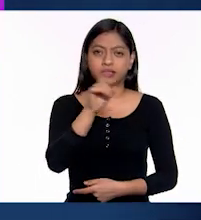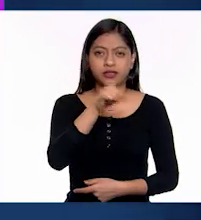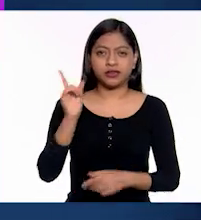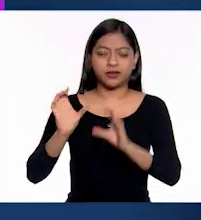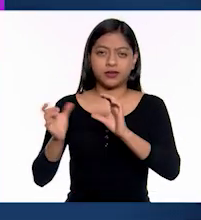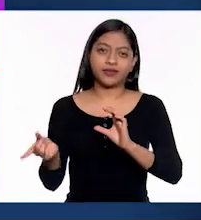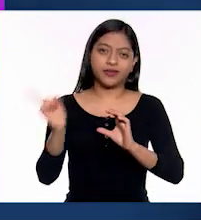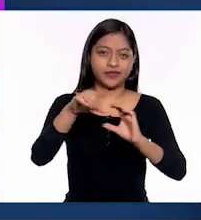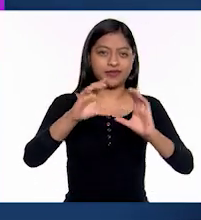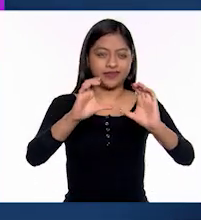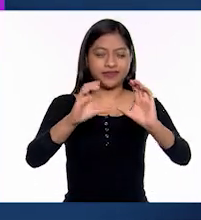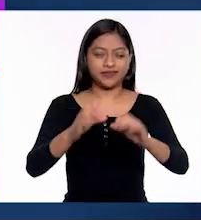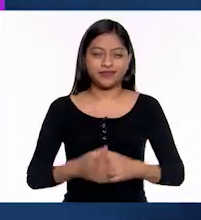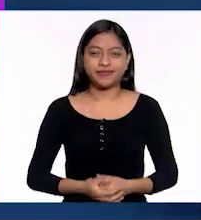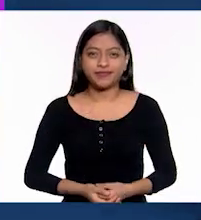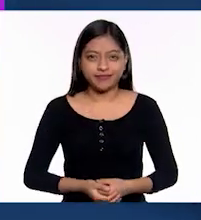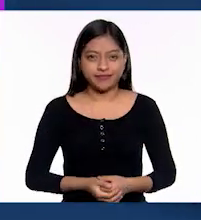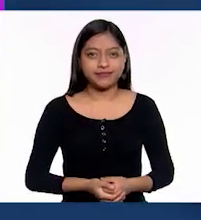unos a los otros.